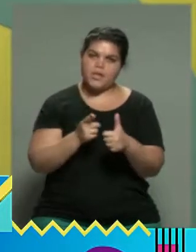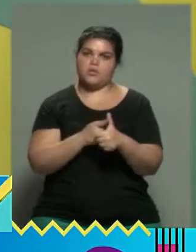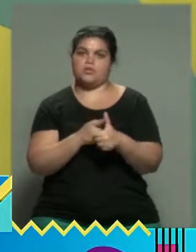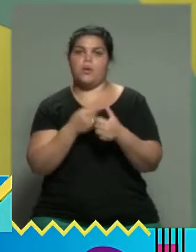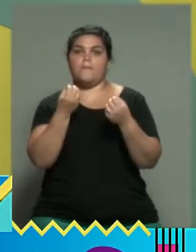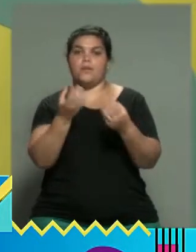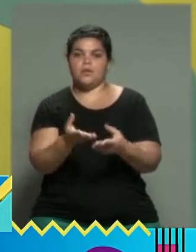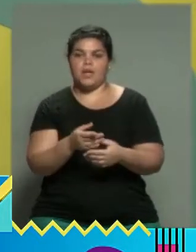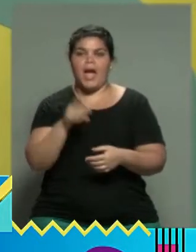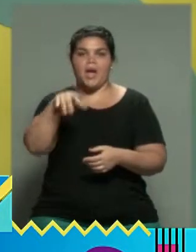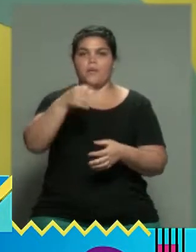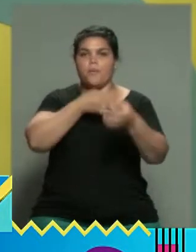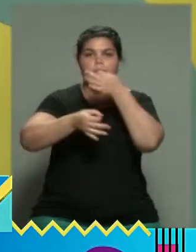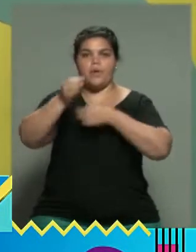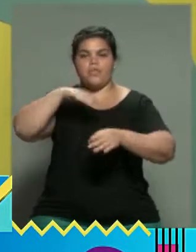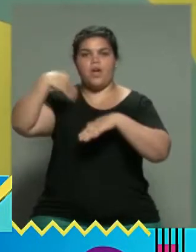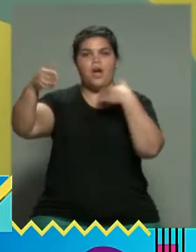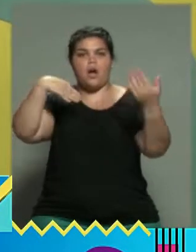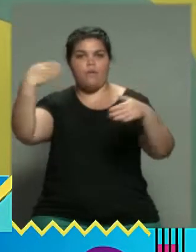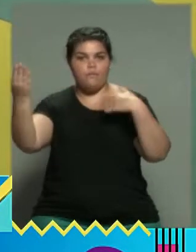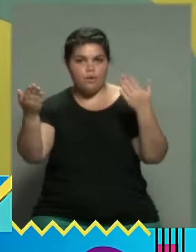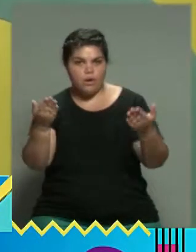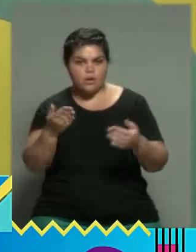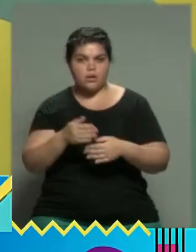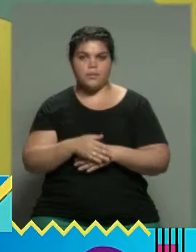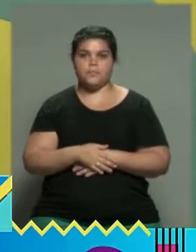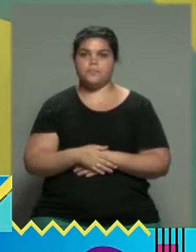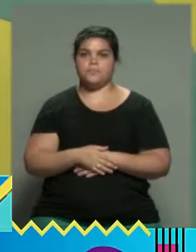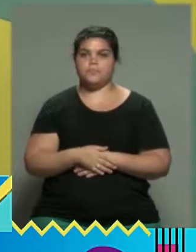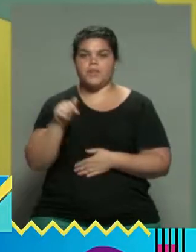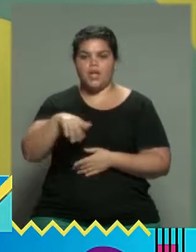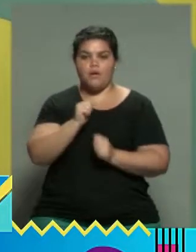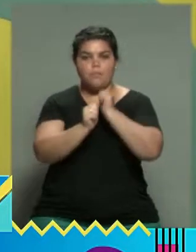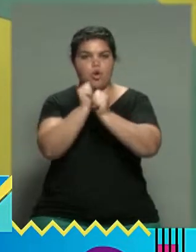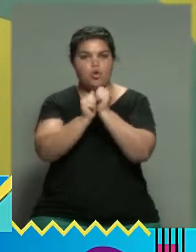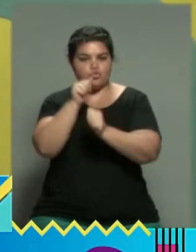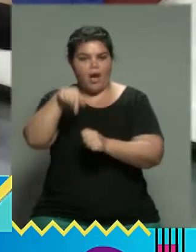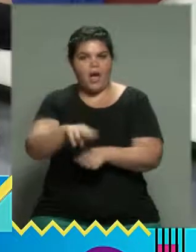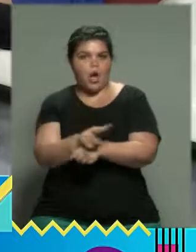abrir las importaciones, al no proteger la producción local,